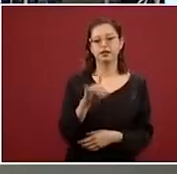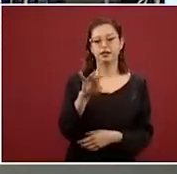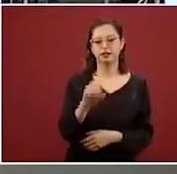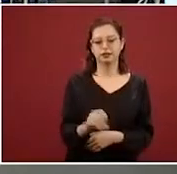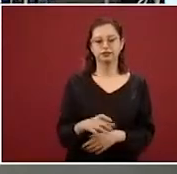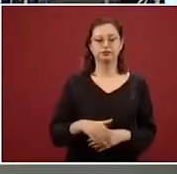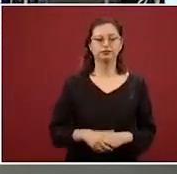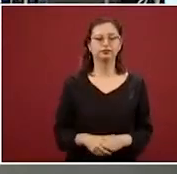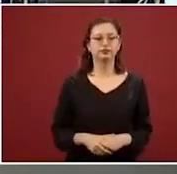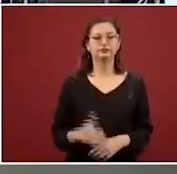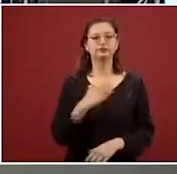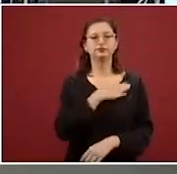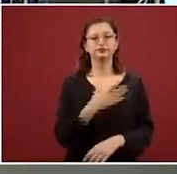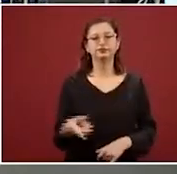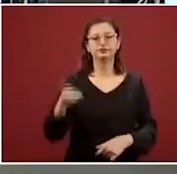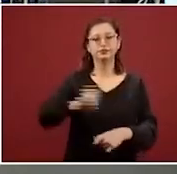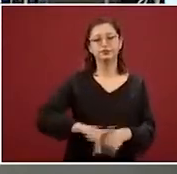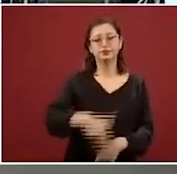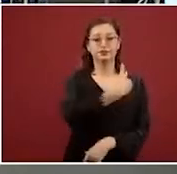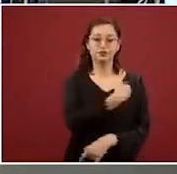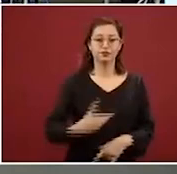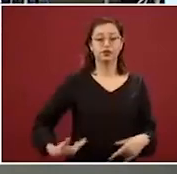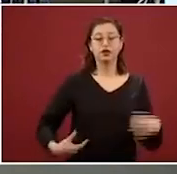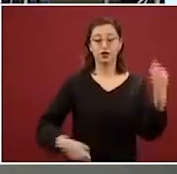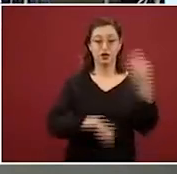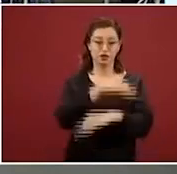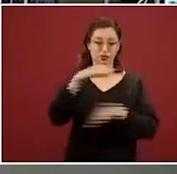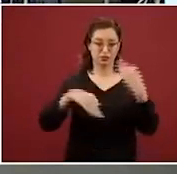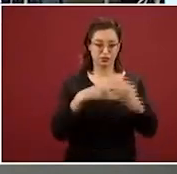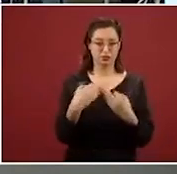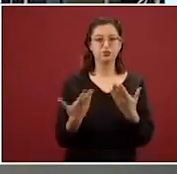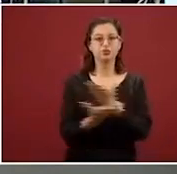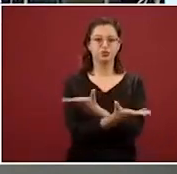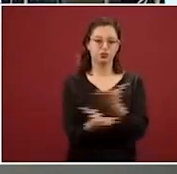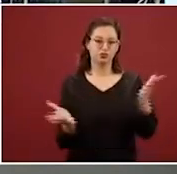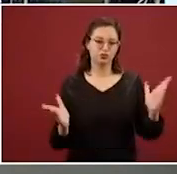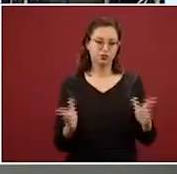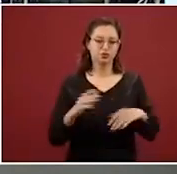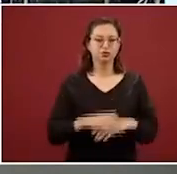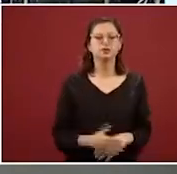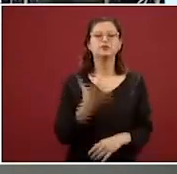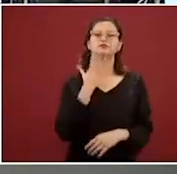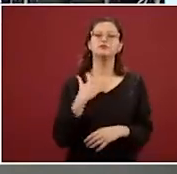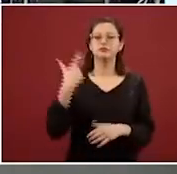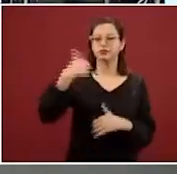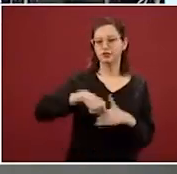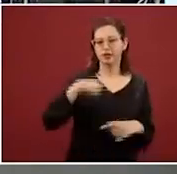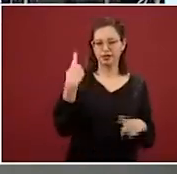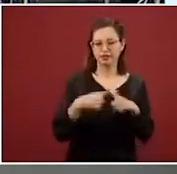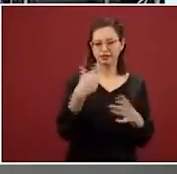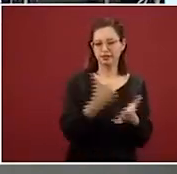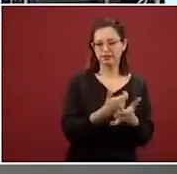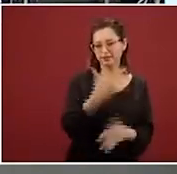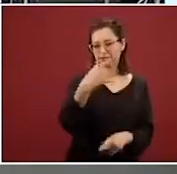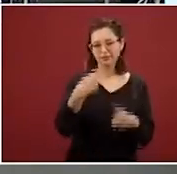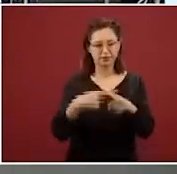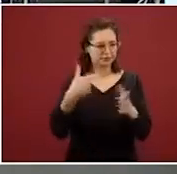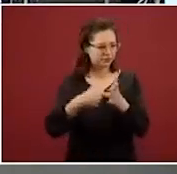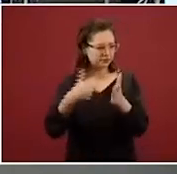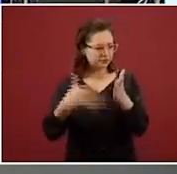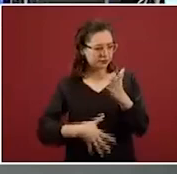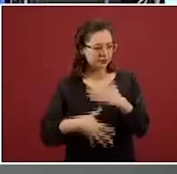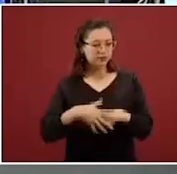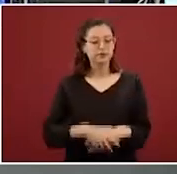Buenos días, señor presidente. Buenos días a todas y a todos ustedes. ¿Quiénes tienen el precio de la gasolina? En la